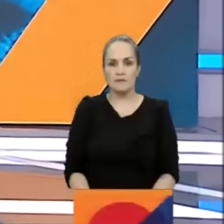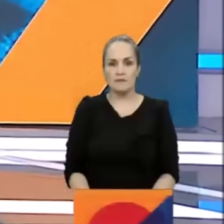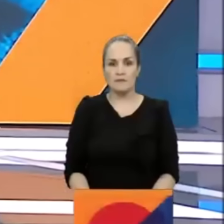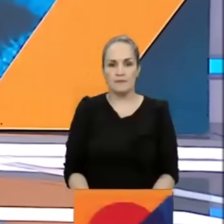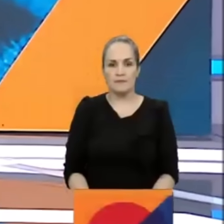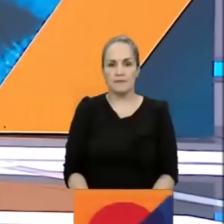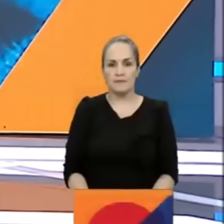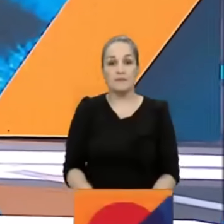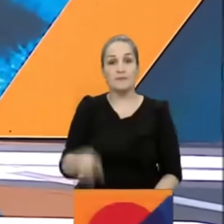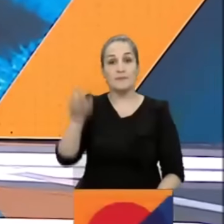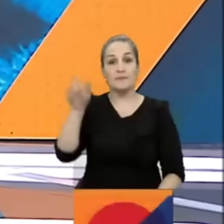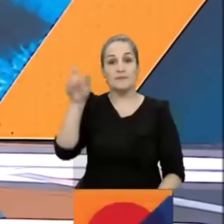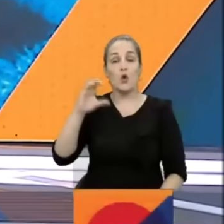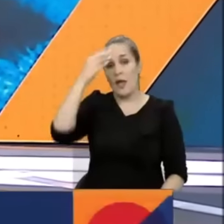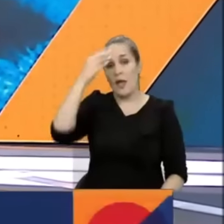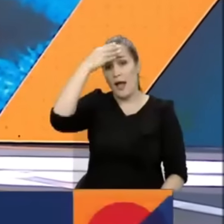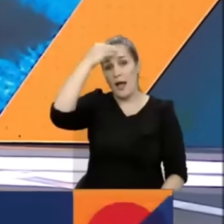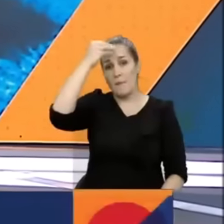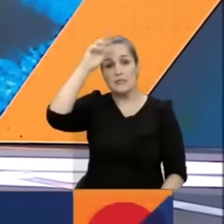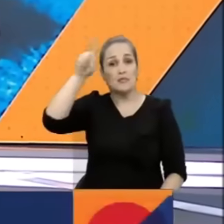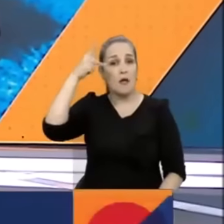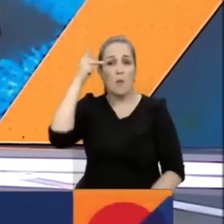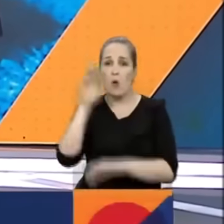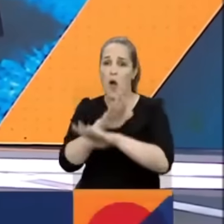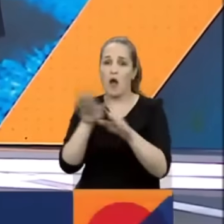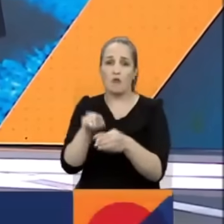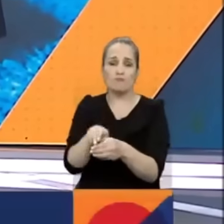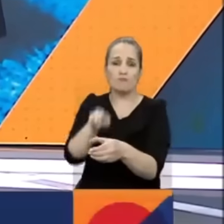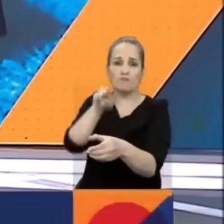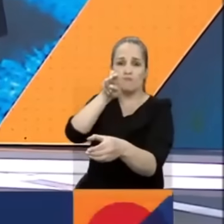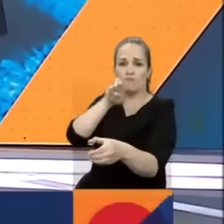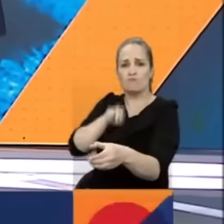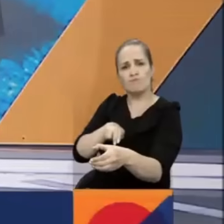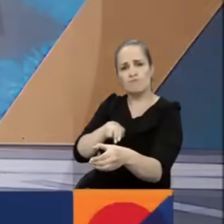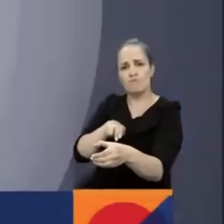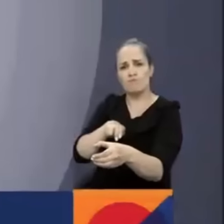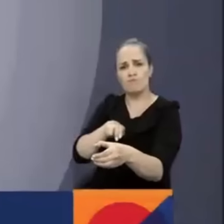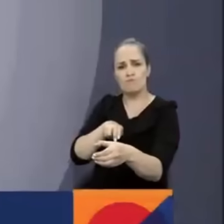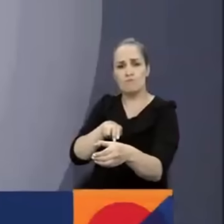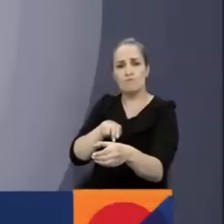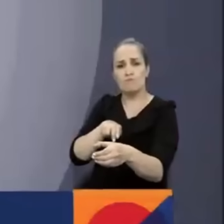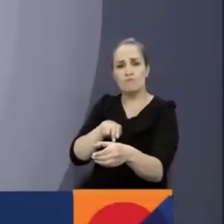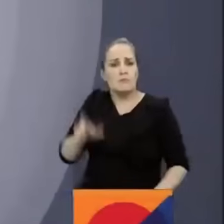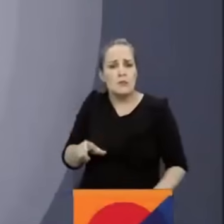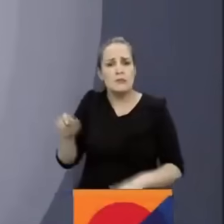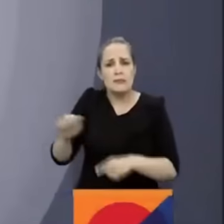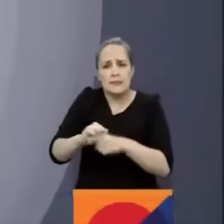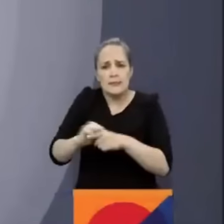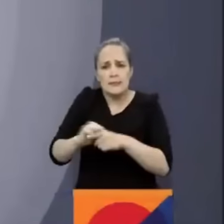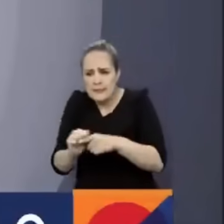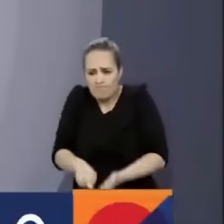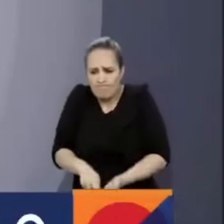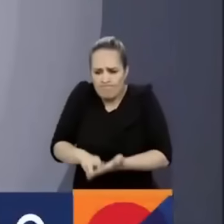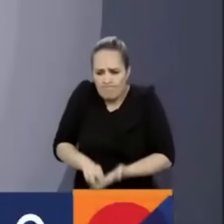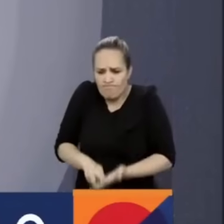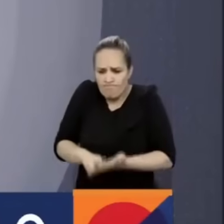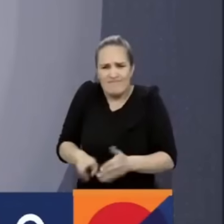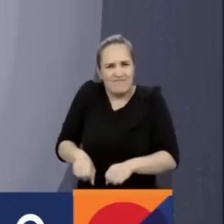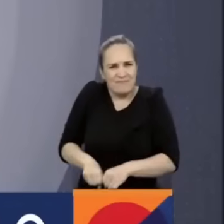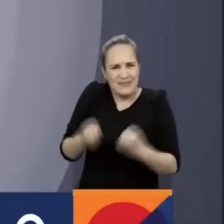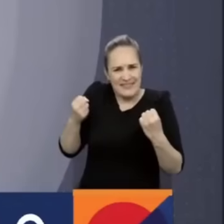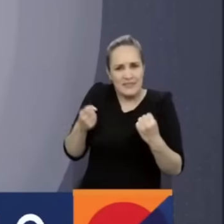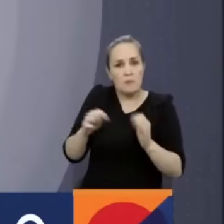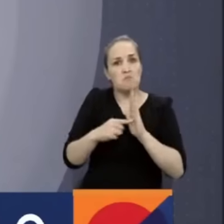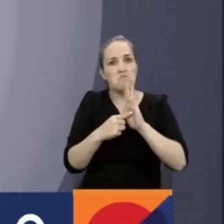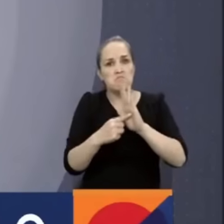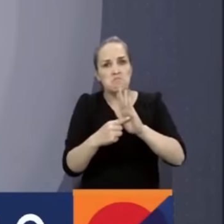El futbolista colombiano James Rodríguez se va del Sao Paulo de Brasil. Por más que el jugador se mostró recuperándose de su lesión y